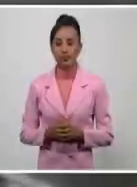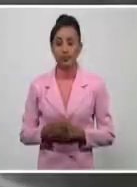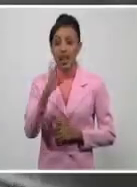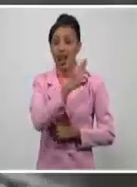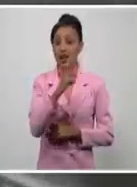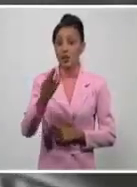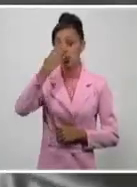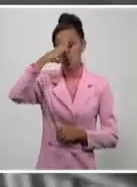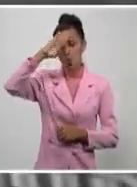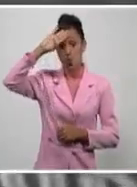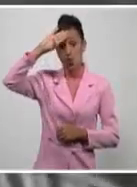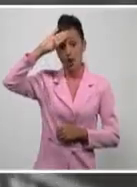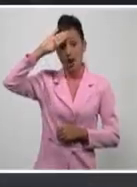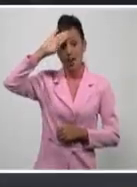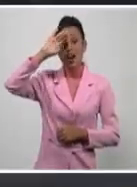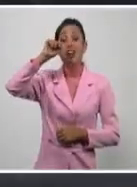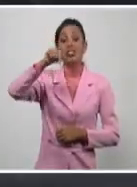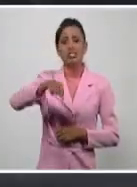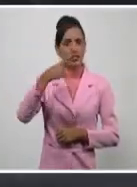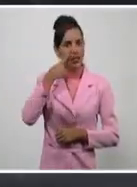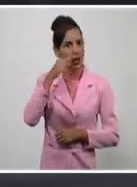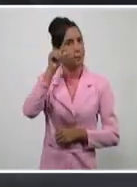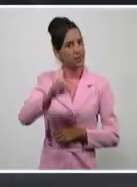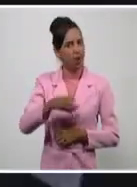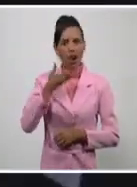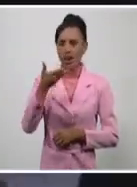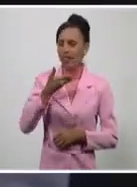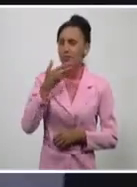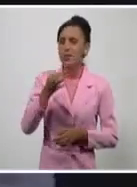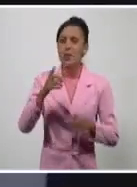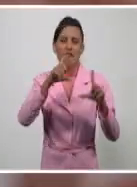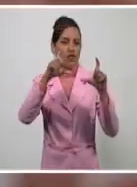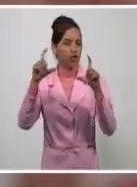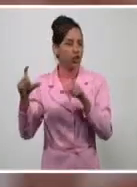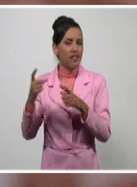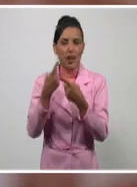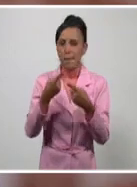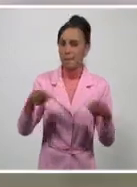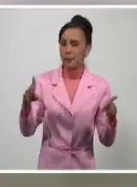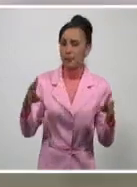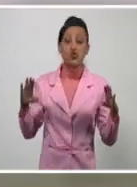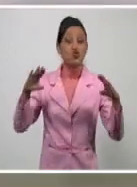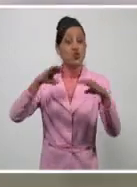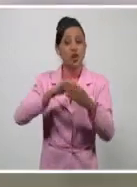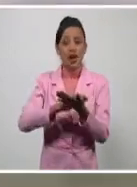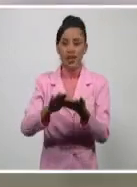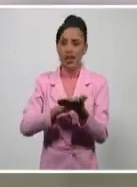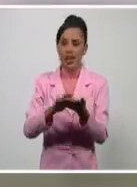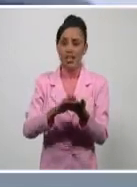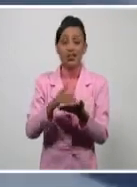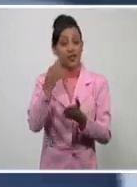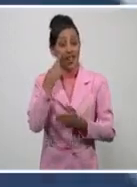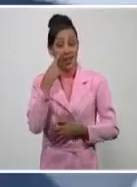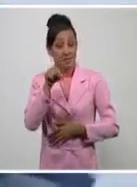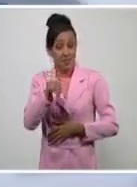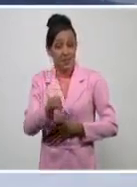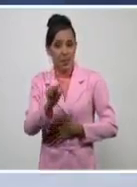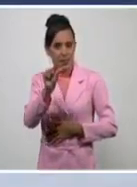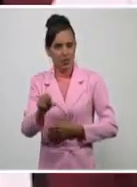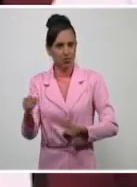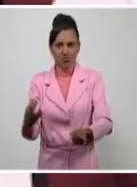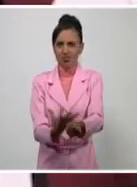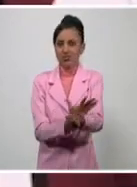Revolución cubana ha sido cantada, declamada, fotografiada. No hay acontecimiento que no haya sacudido el alma de los intelectuales